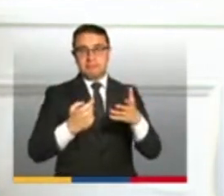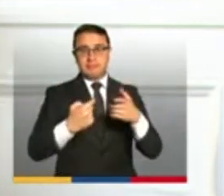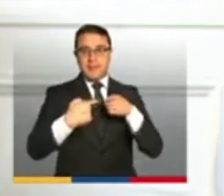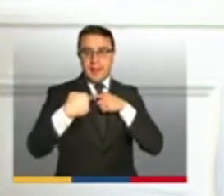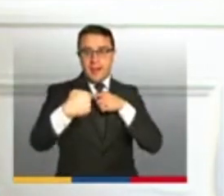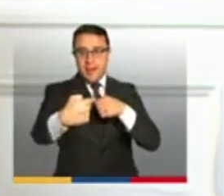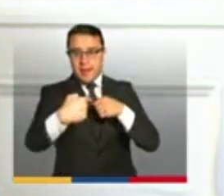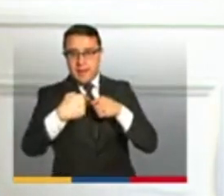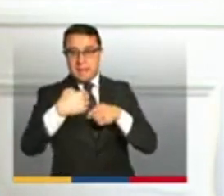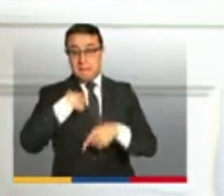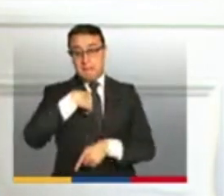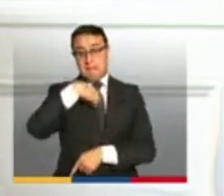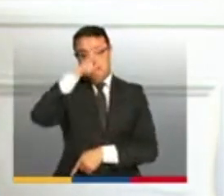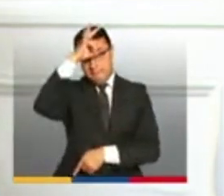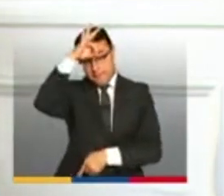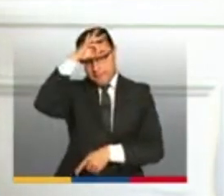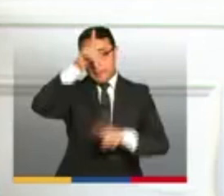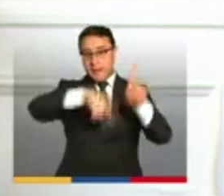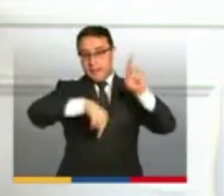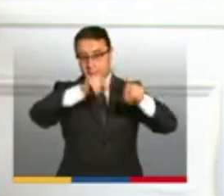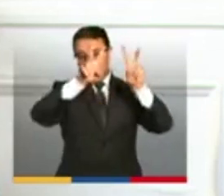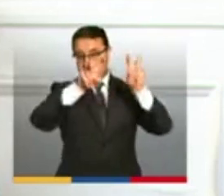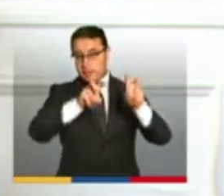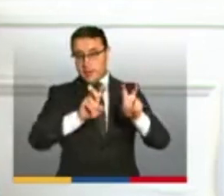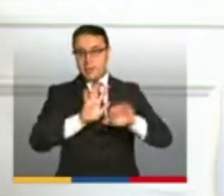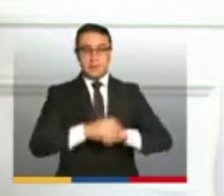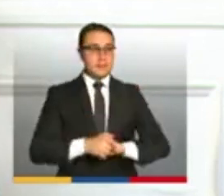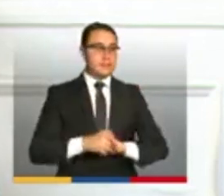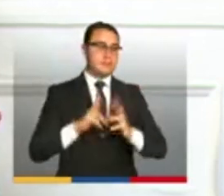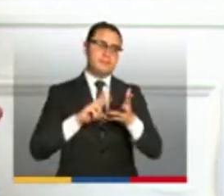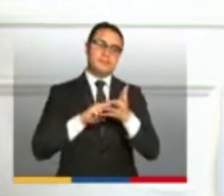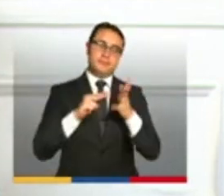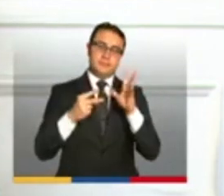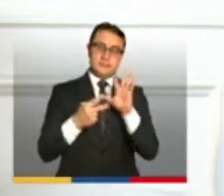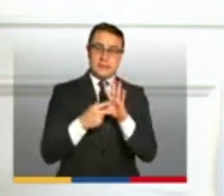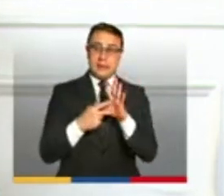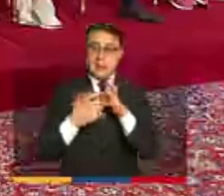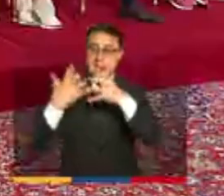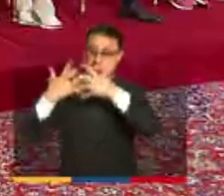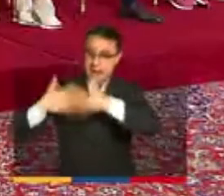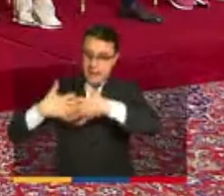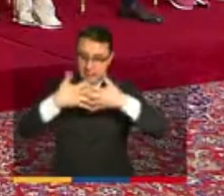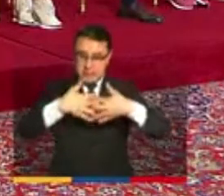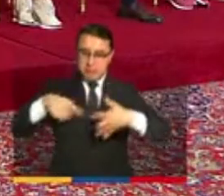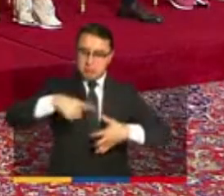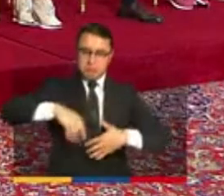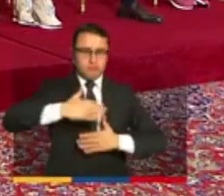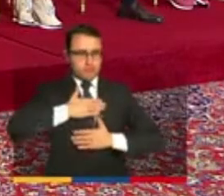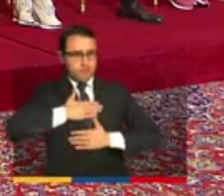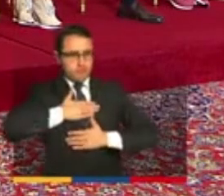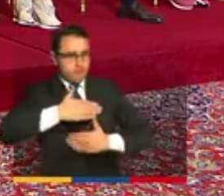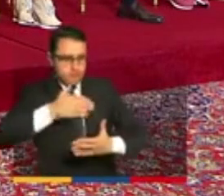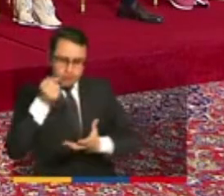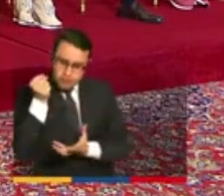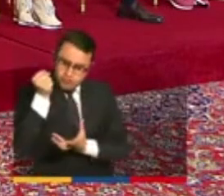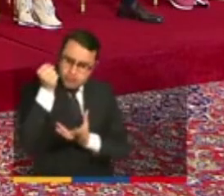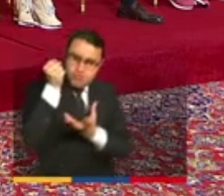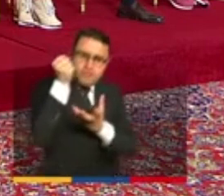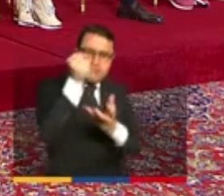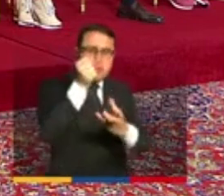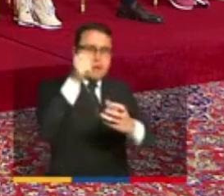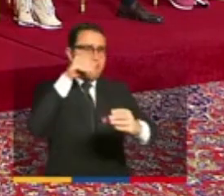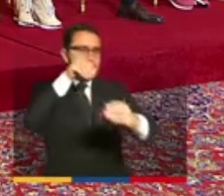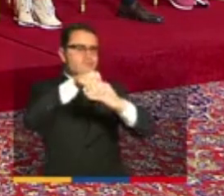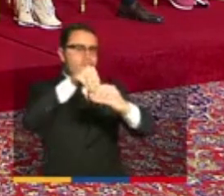controvertir mi ignorancia en algunos de estos temas. Significa simplemente que no hay empresas dispuestas a poner dinero en el